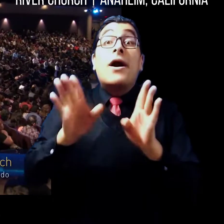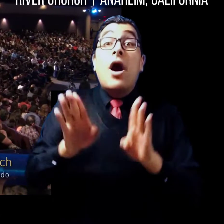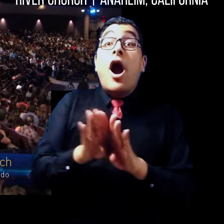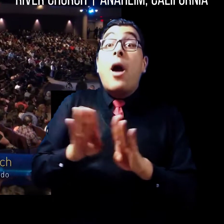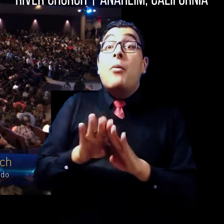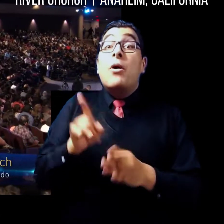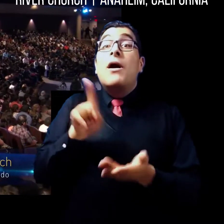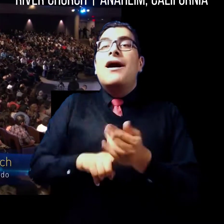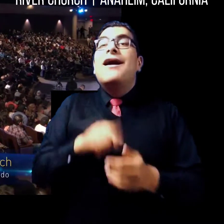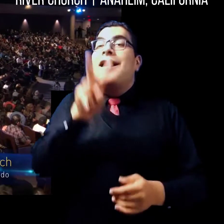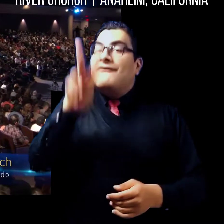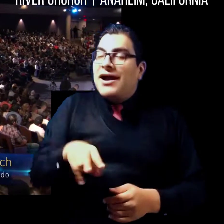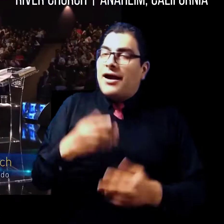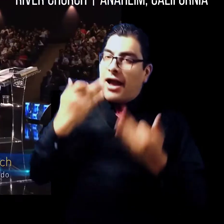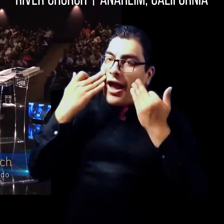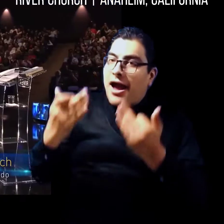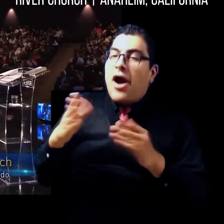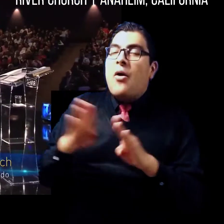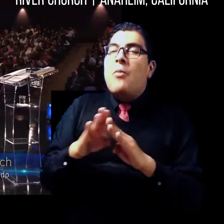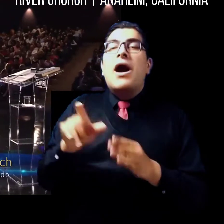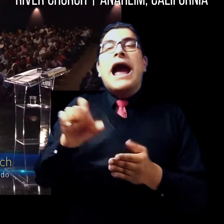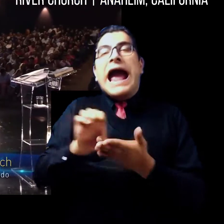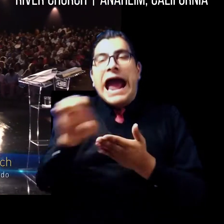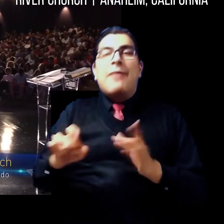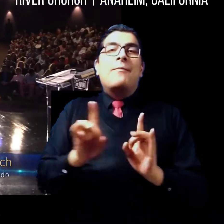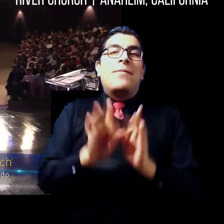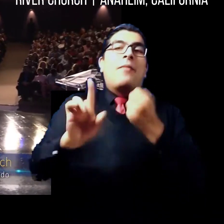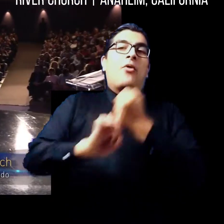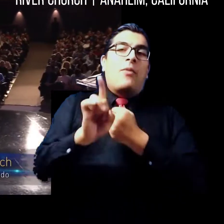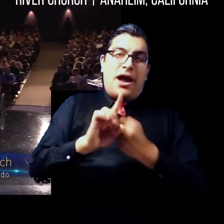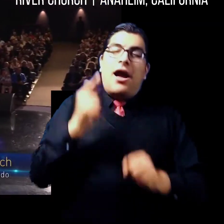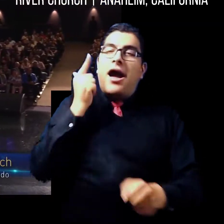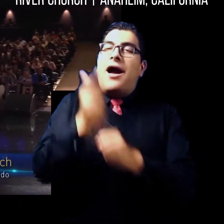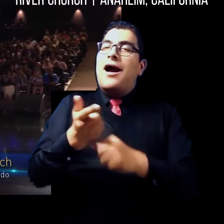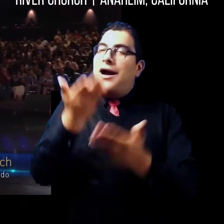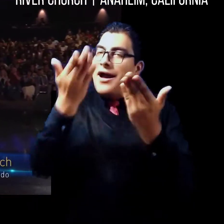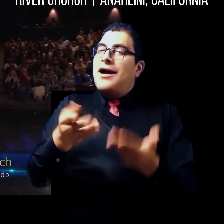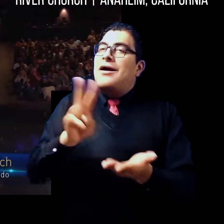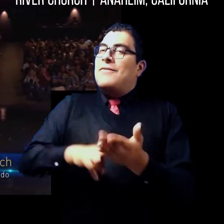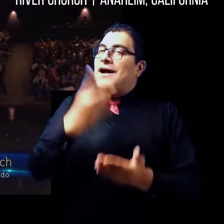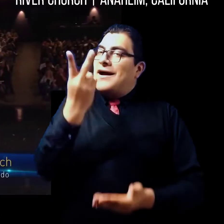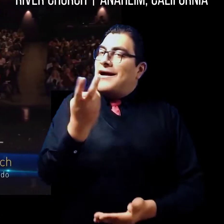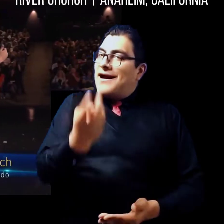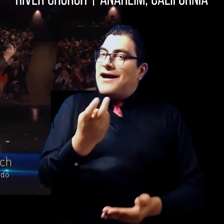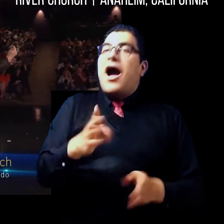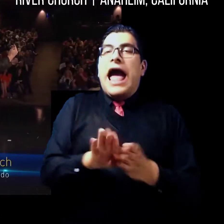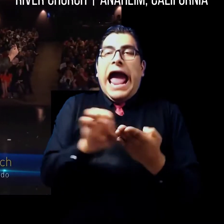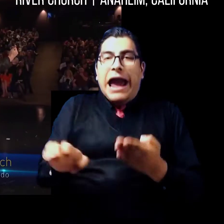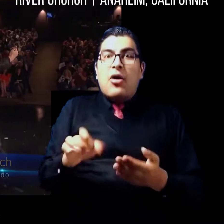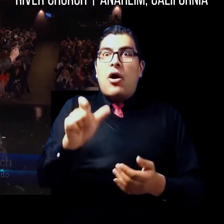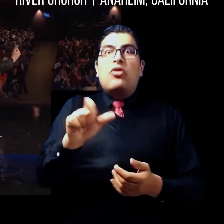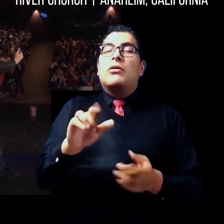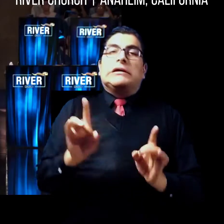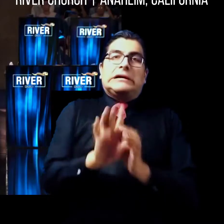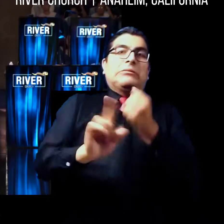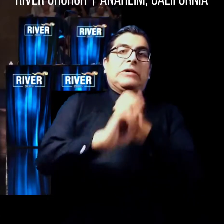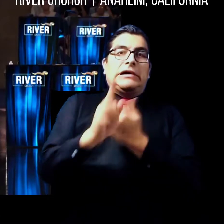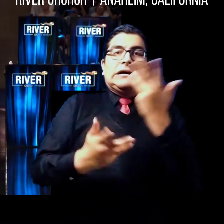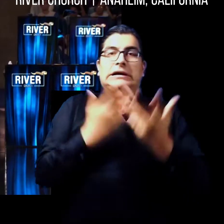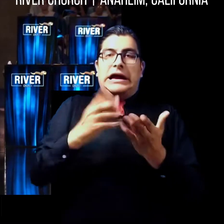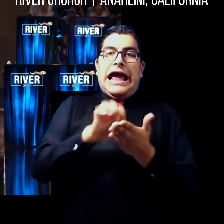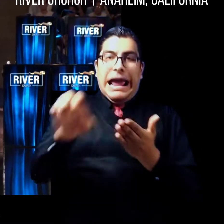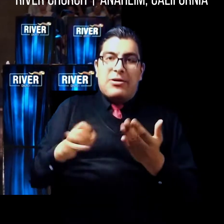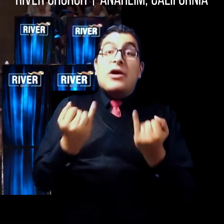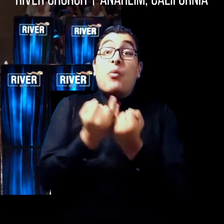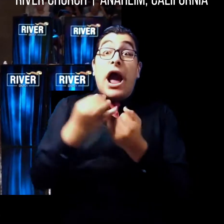acciones. La esencia se ve bajo presión. La esencia se ve cuando estás en una olla caliente. Un